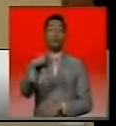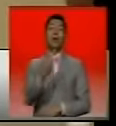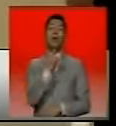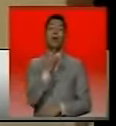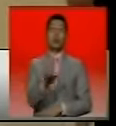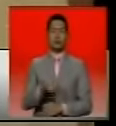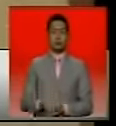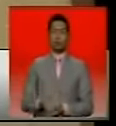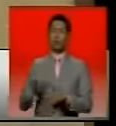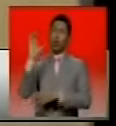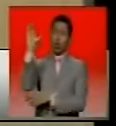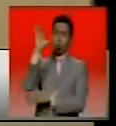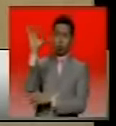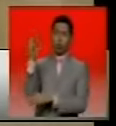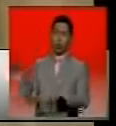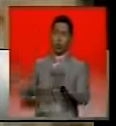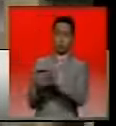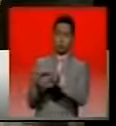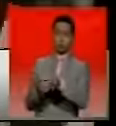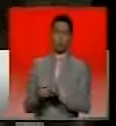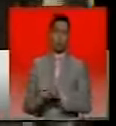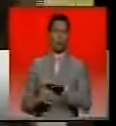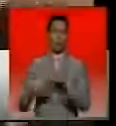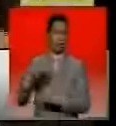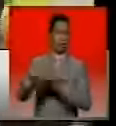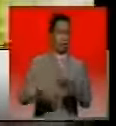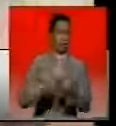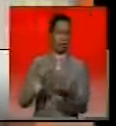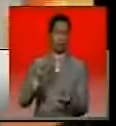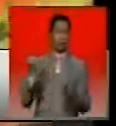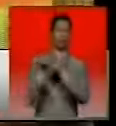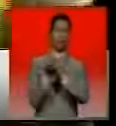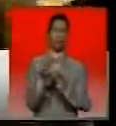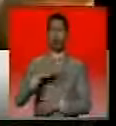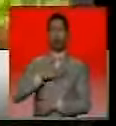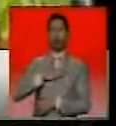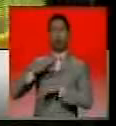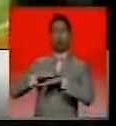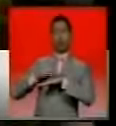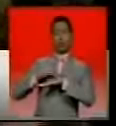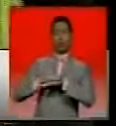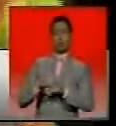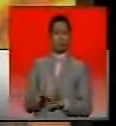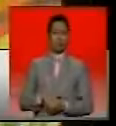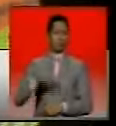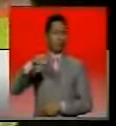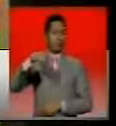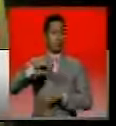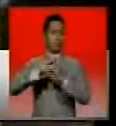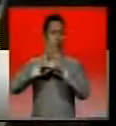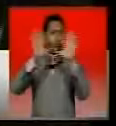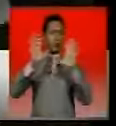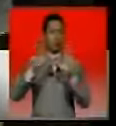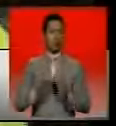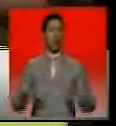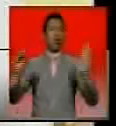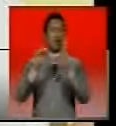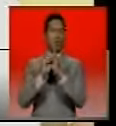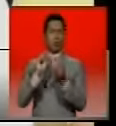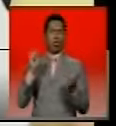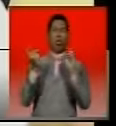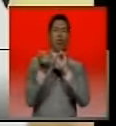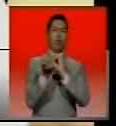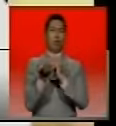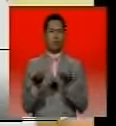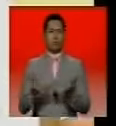crímenes. Después se confesó culpable junto con Eduardo D. Pero la mañana de este martes en la audiencia volvió a contradecirse.